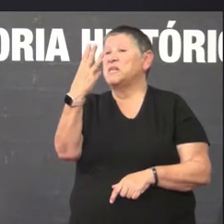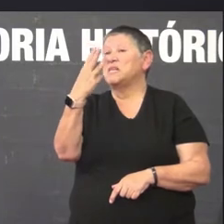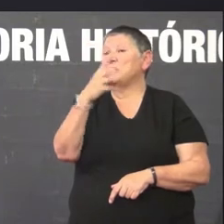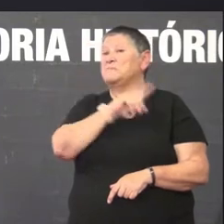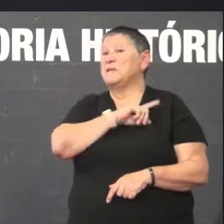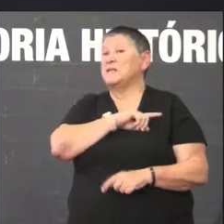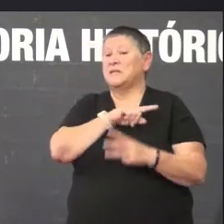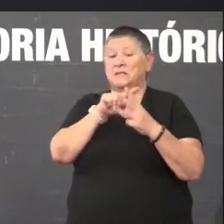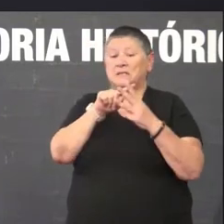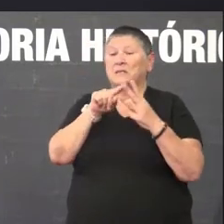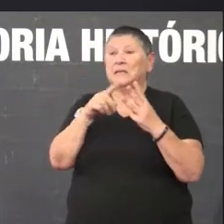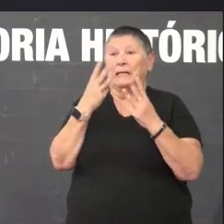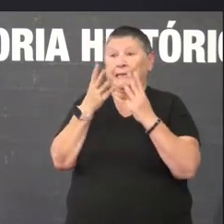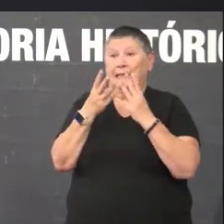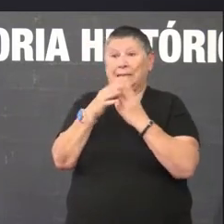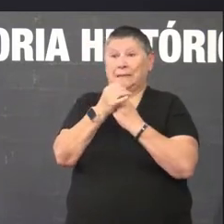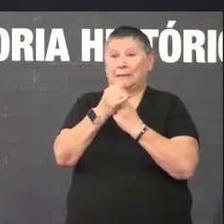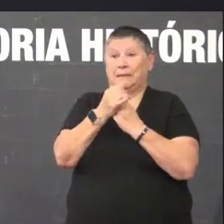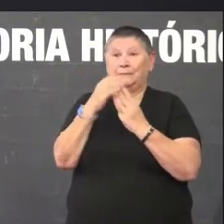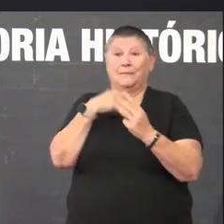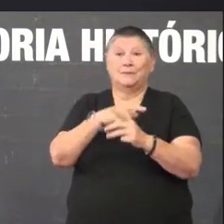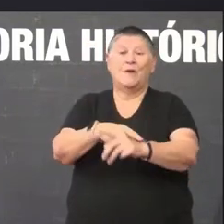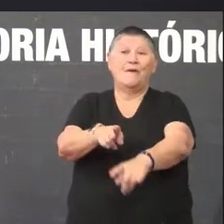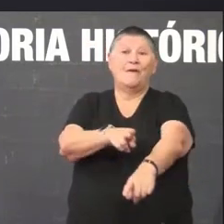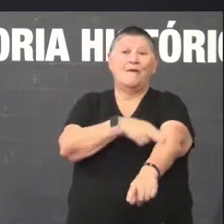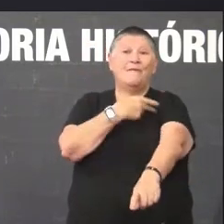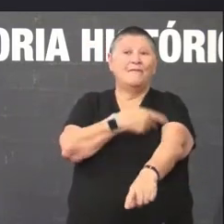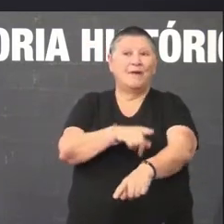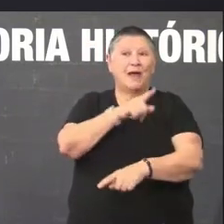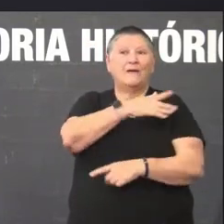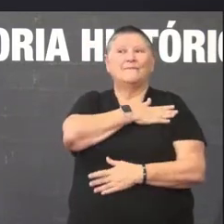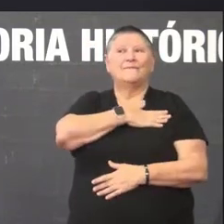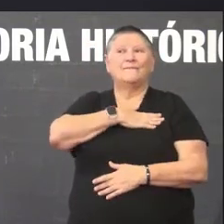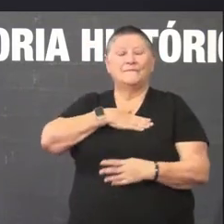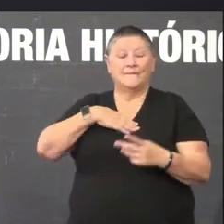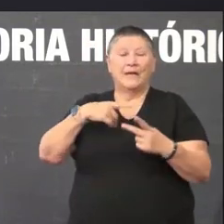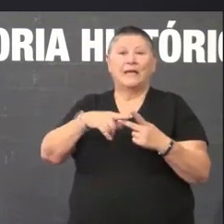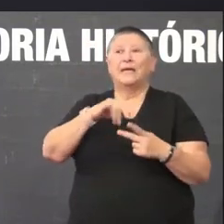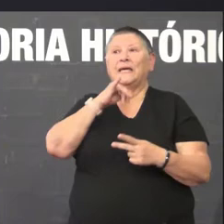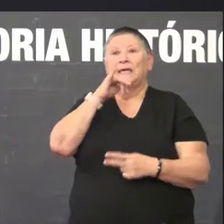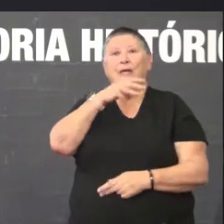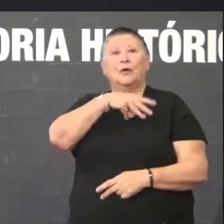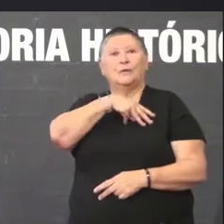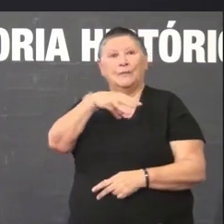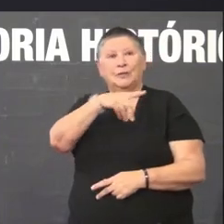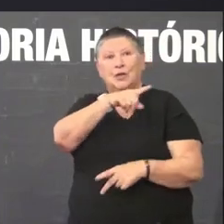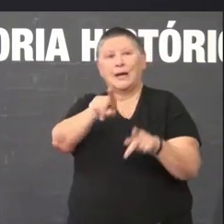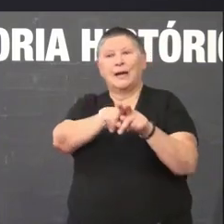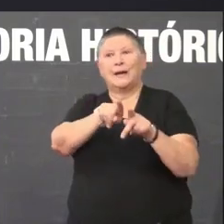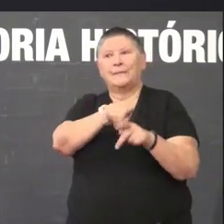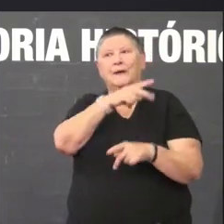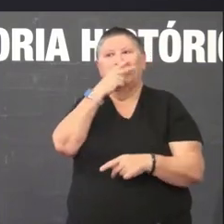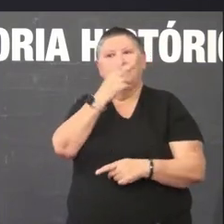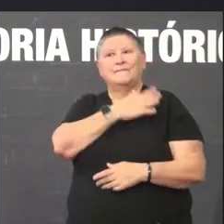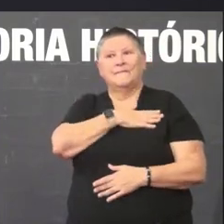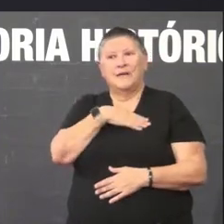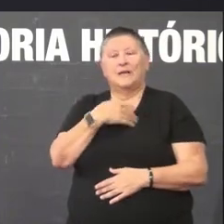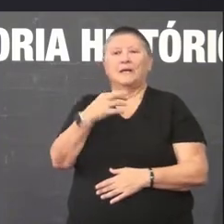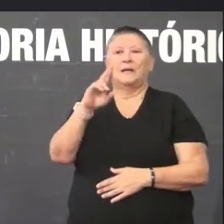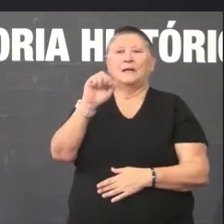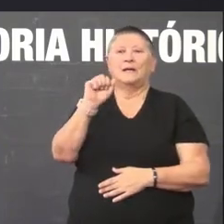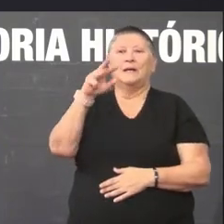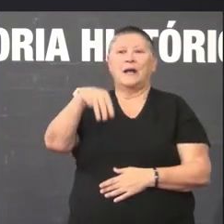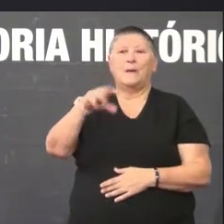os tres son os mesmos. Franco, como aspirante, fillo e irmán de masón. Ramón Franco e Nicolás